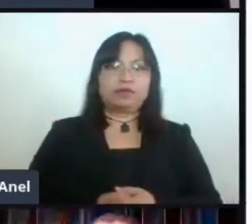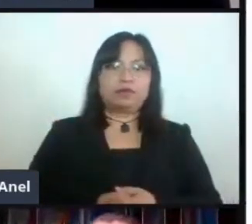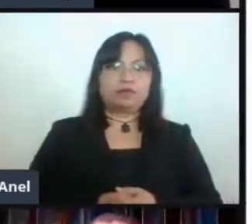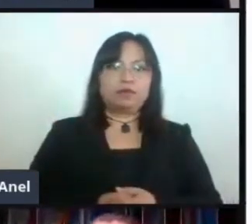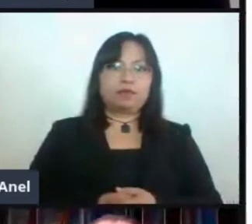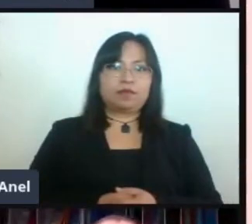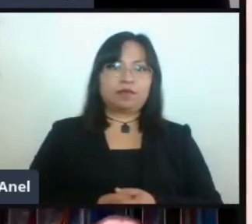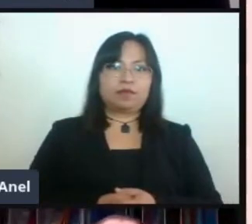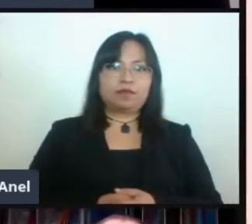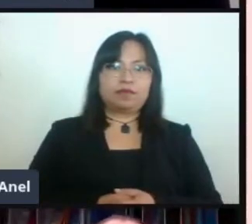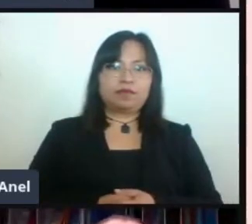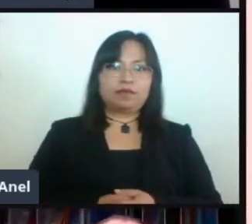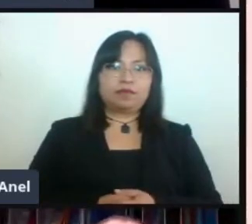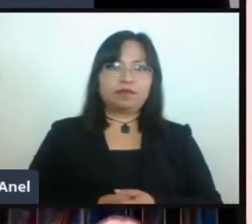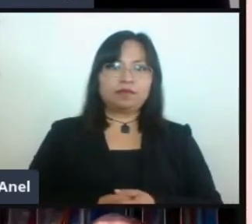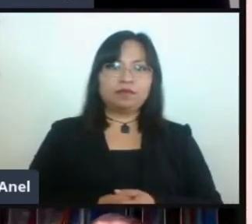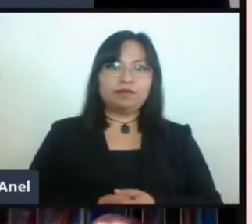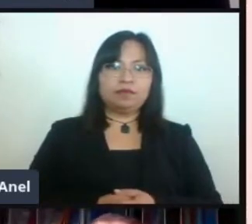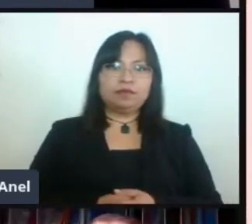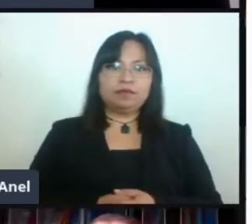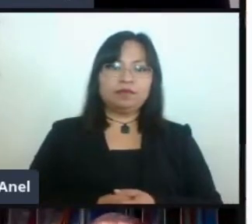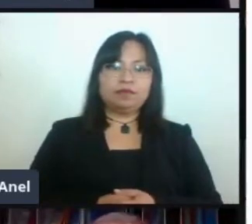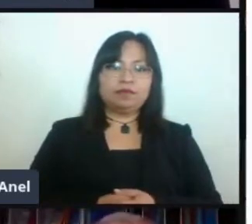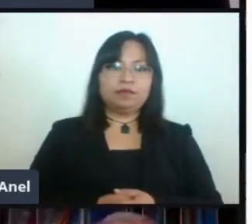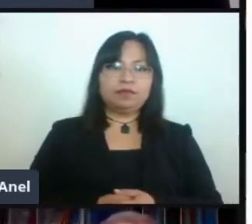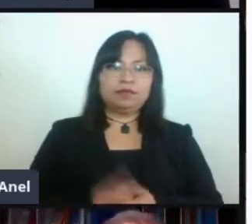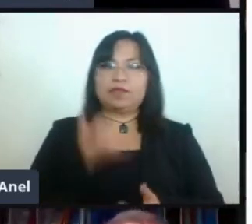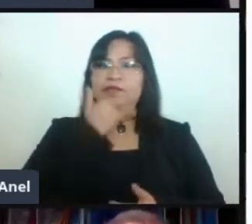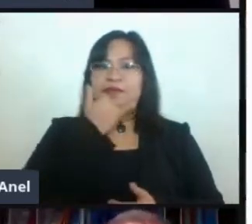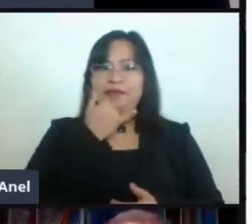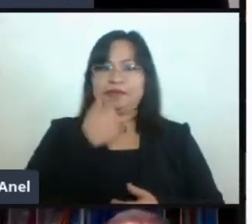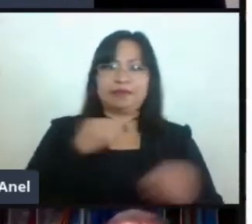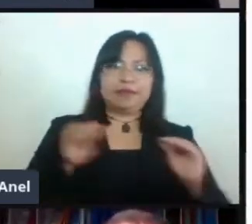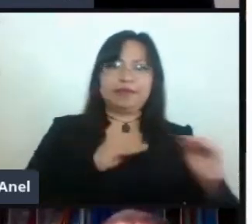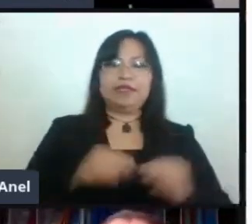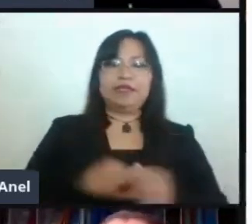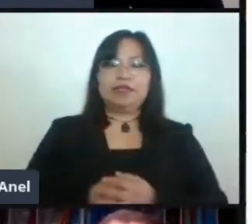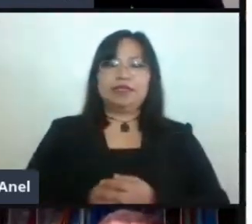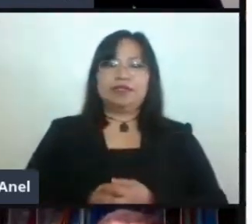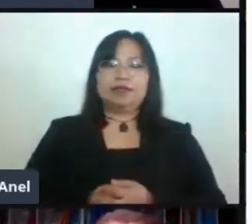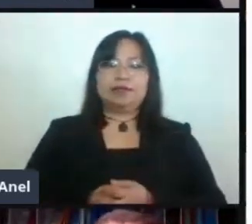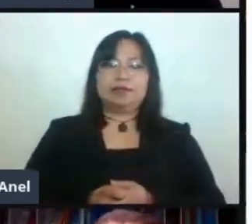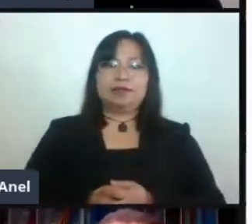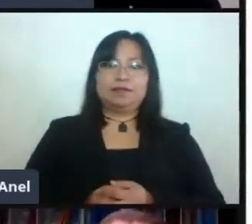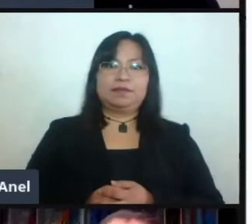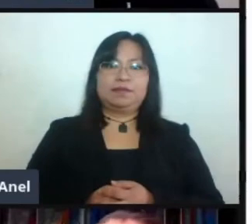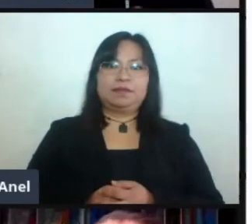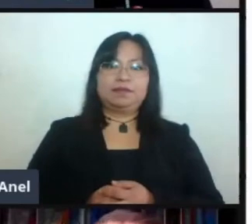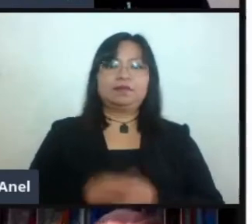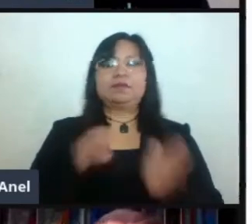que yo le mande a mis alumnos, ahí ya me salí, no, voy a poner,